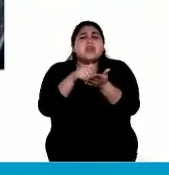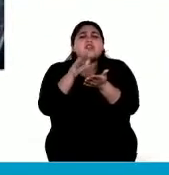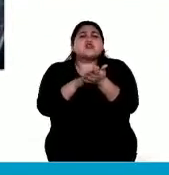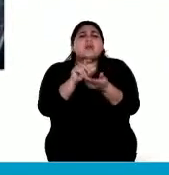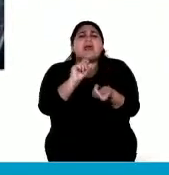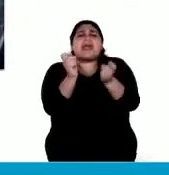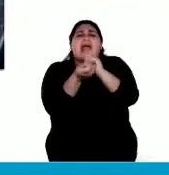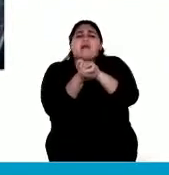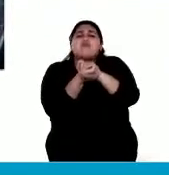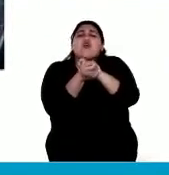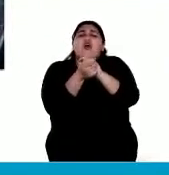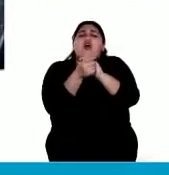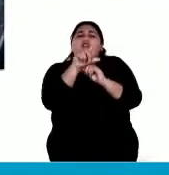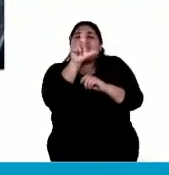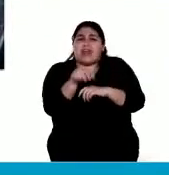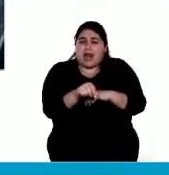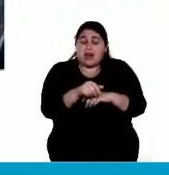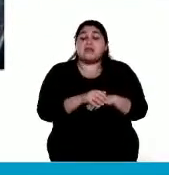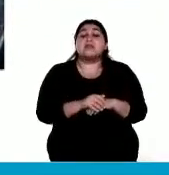tiene que ver con